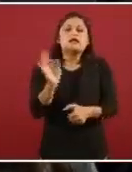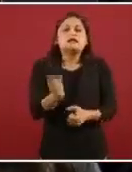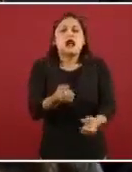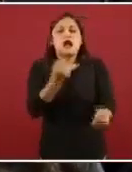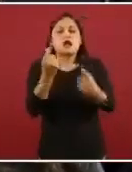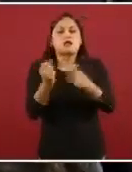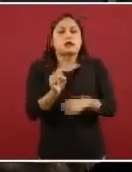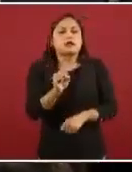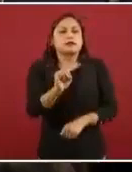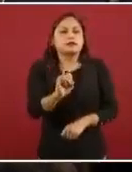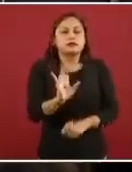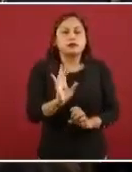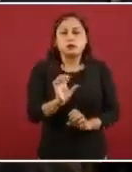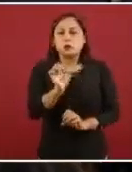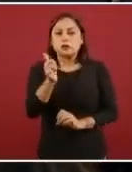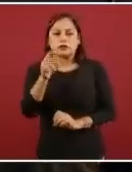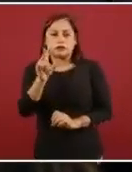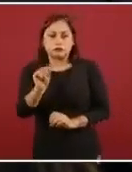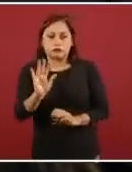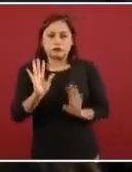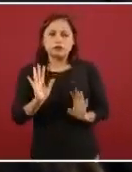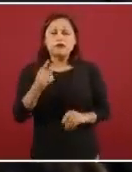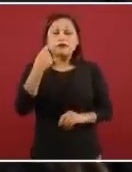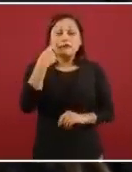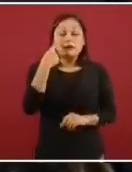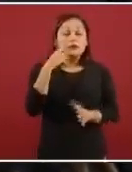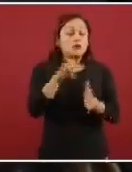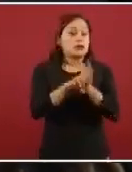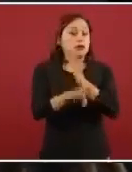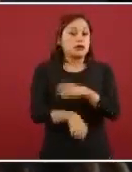ayuda si el presidente municipal